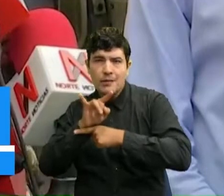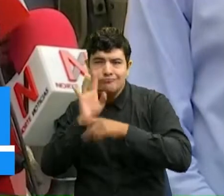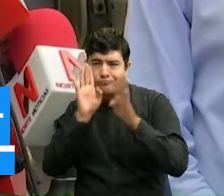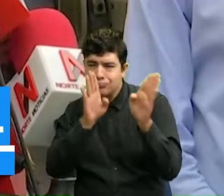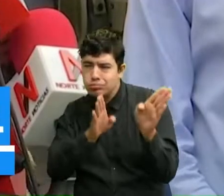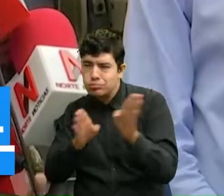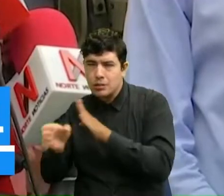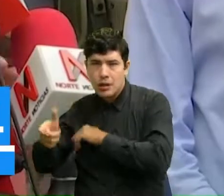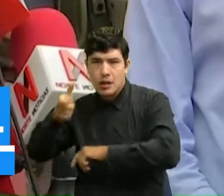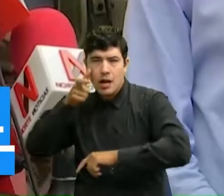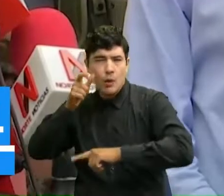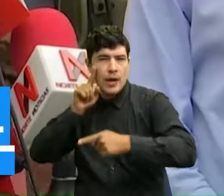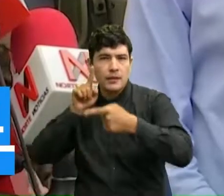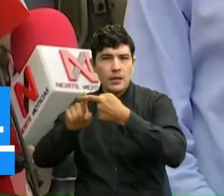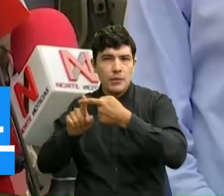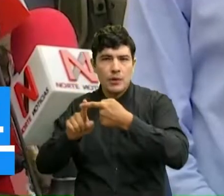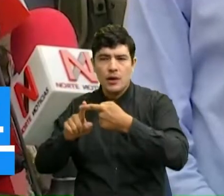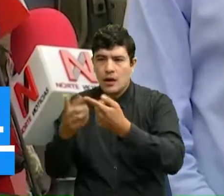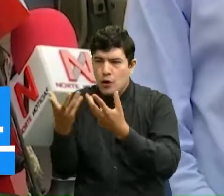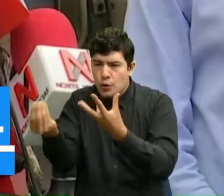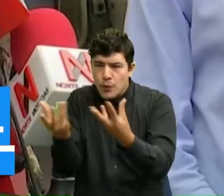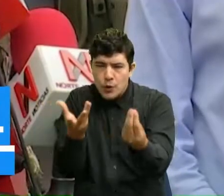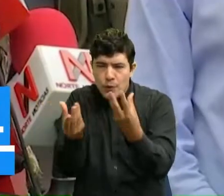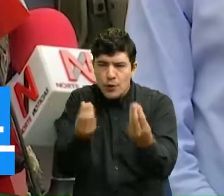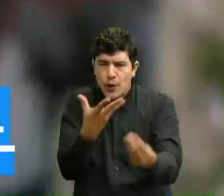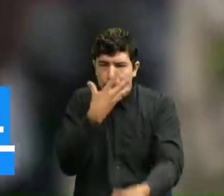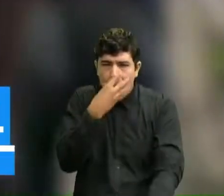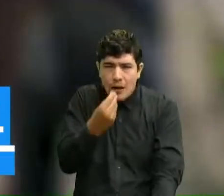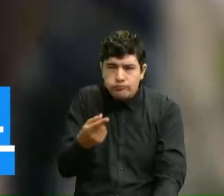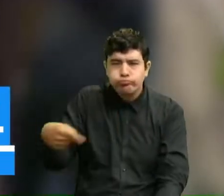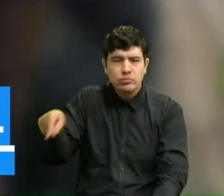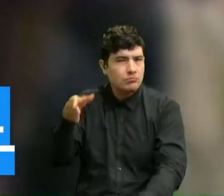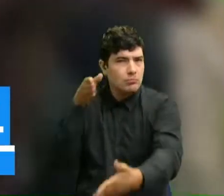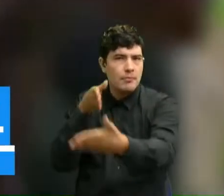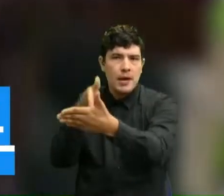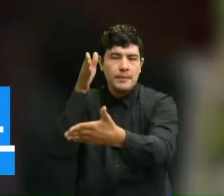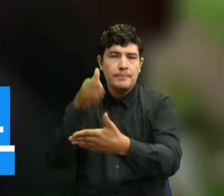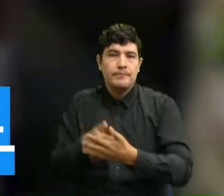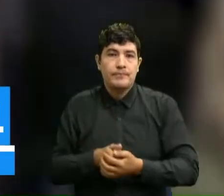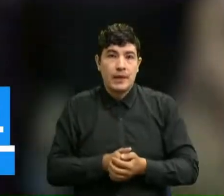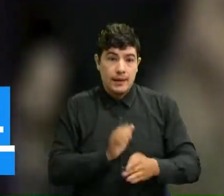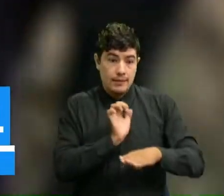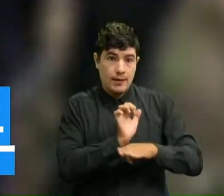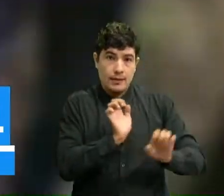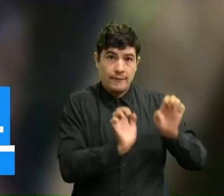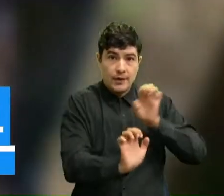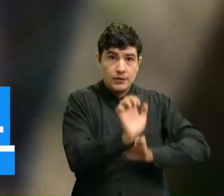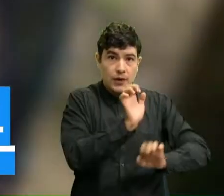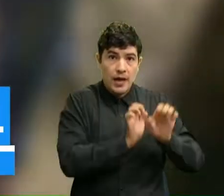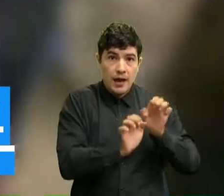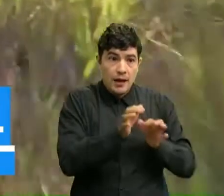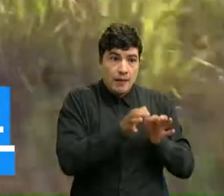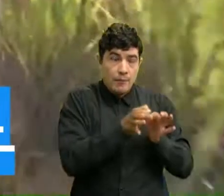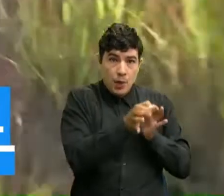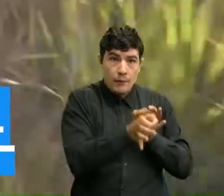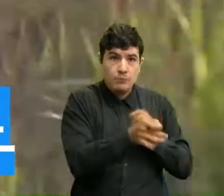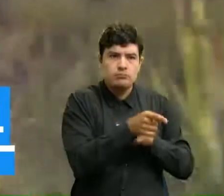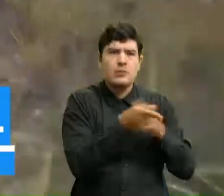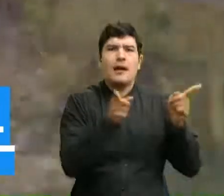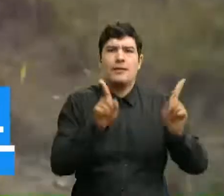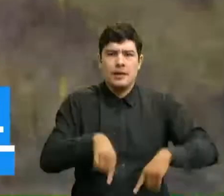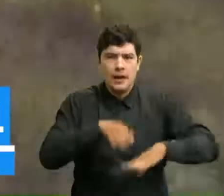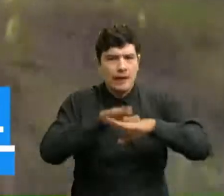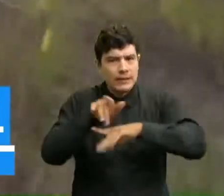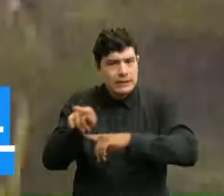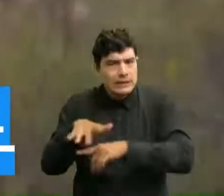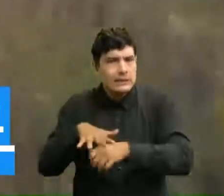está fortalecida para atacar todos los grupos armados organizados. La Defensoría del Pueblo también ha generado alertas sobre esta situación,